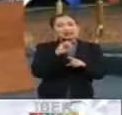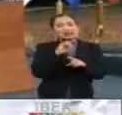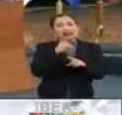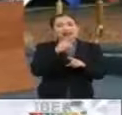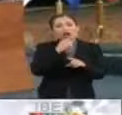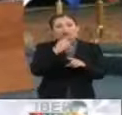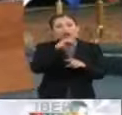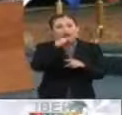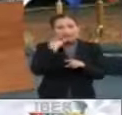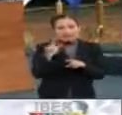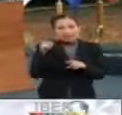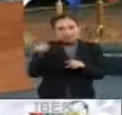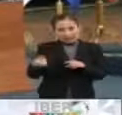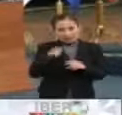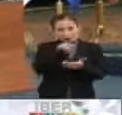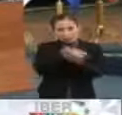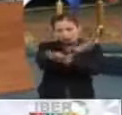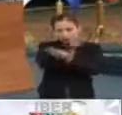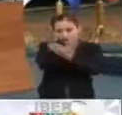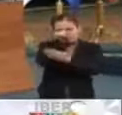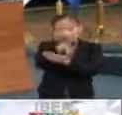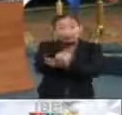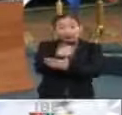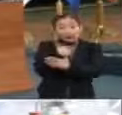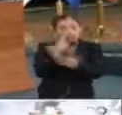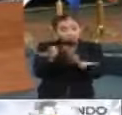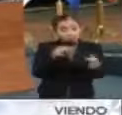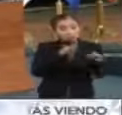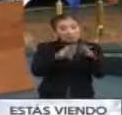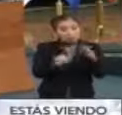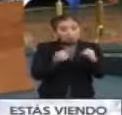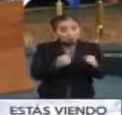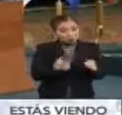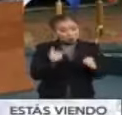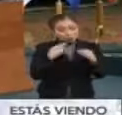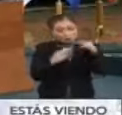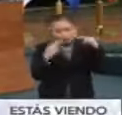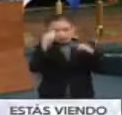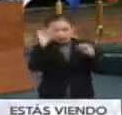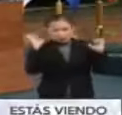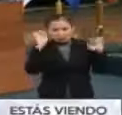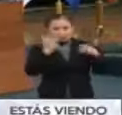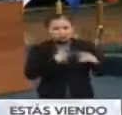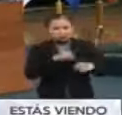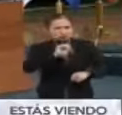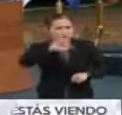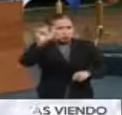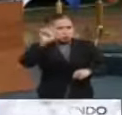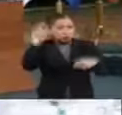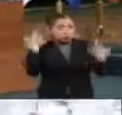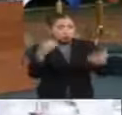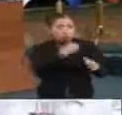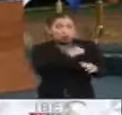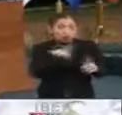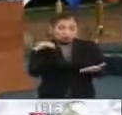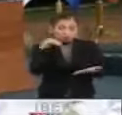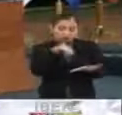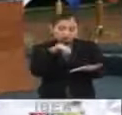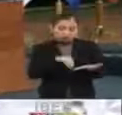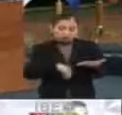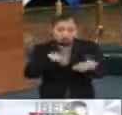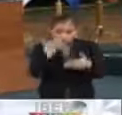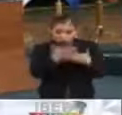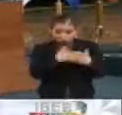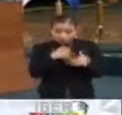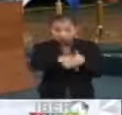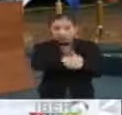y lo importante, insisto, es la intensidad de los trabajos, el nivel de la concurrencia y los compromisos que se asumieron